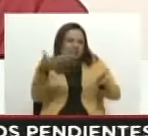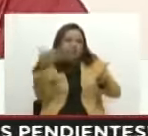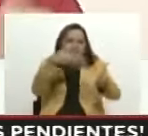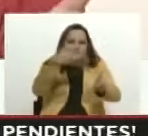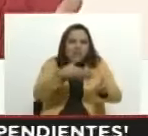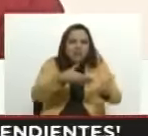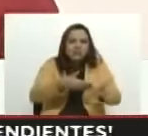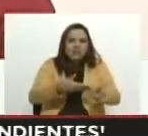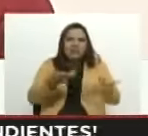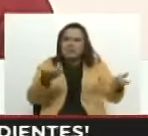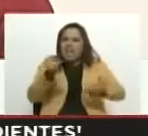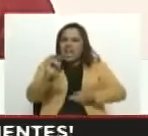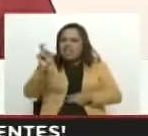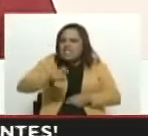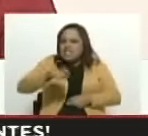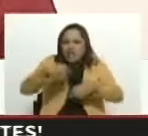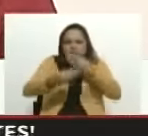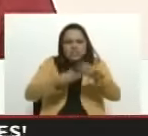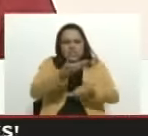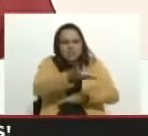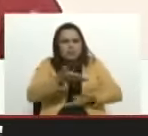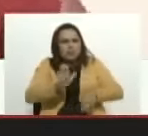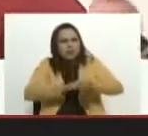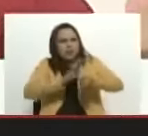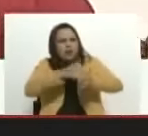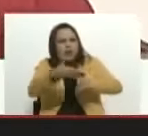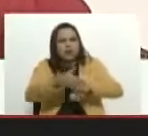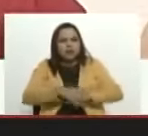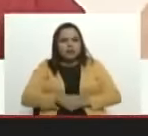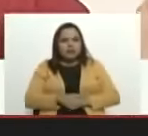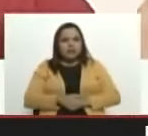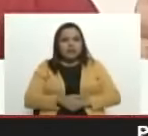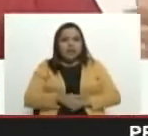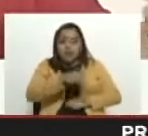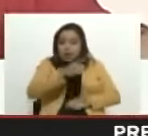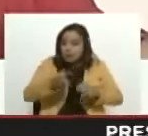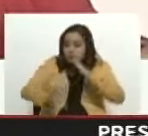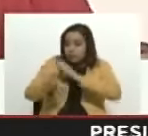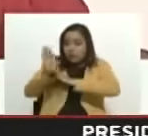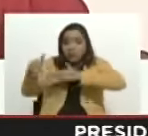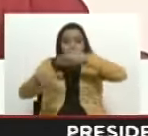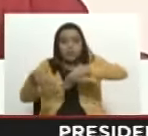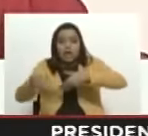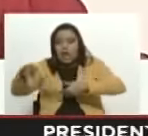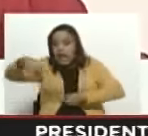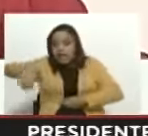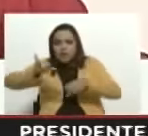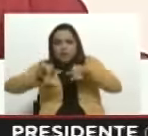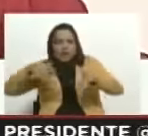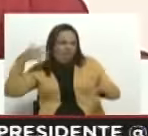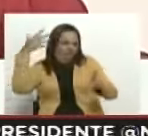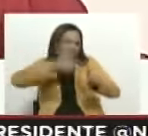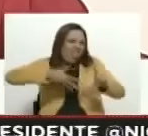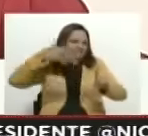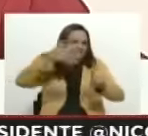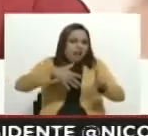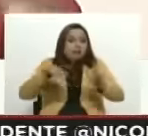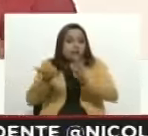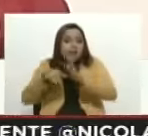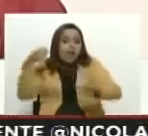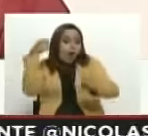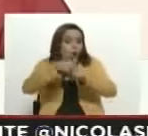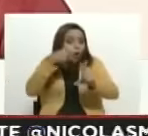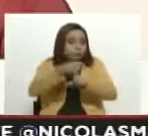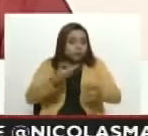¿Qué necesidad tenían de hacer eso? Él fue a ejercer su derecho al voto. Y entre ellos lo atacaron, casi que lo golpea una gente